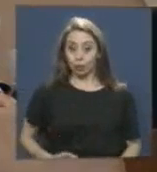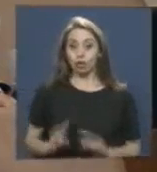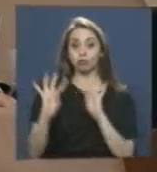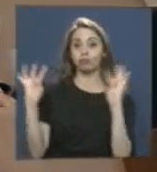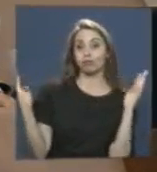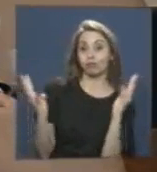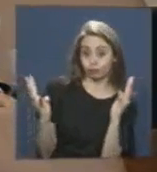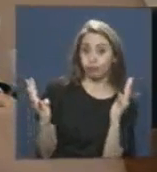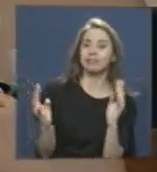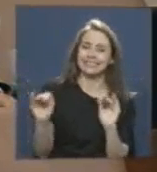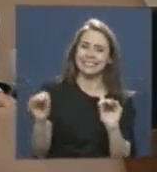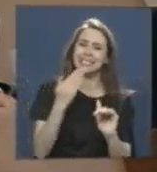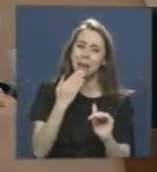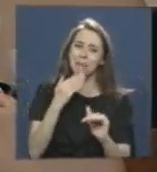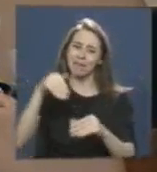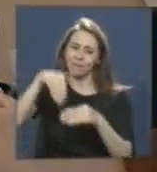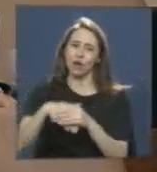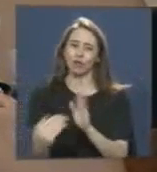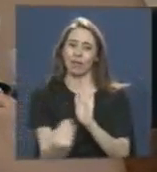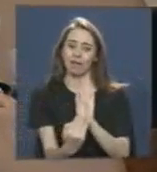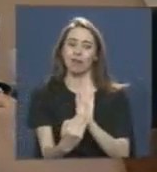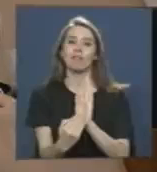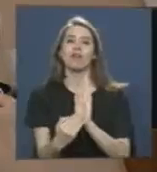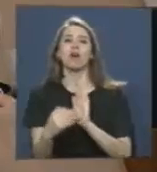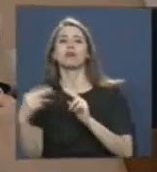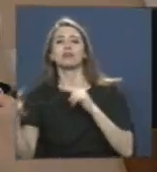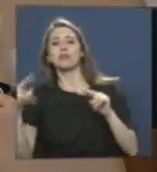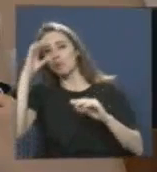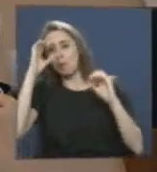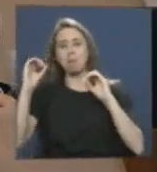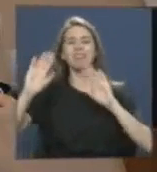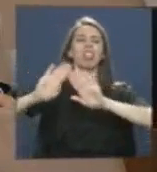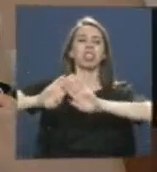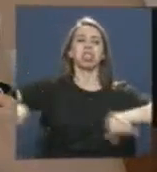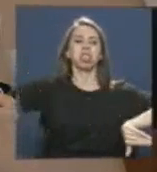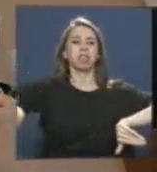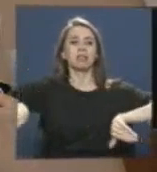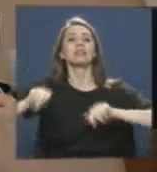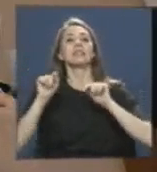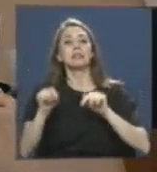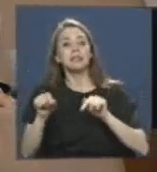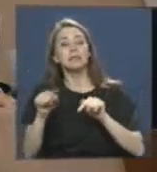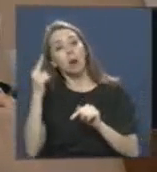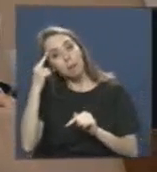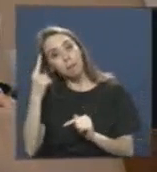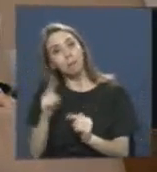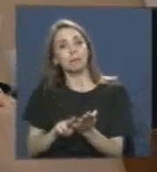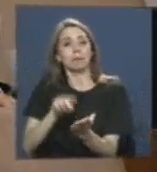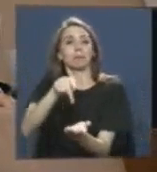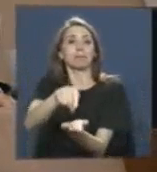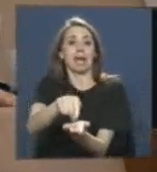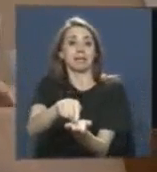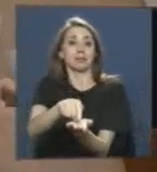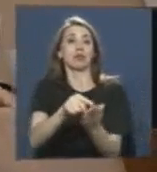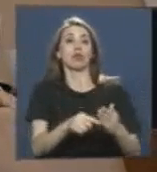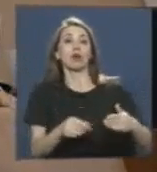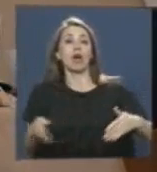para hacerlo también, dejando mezquindades de lado y dar así este primer paso en este camino